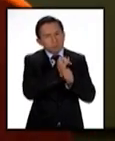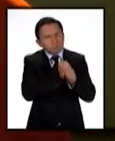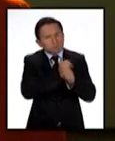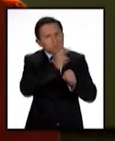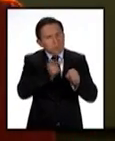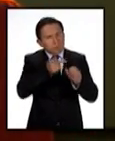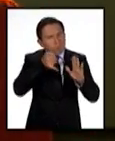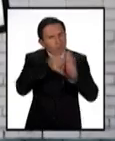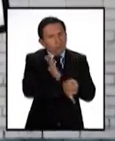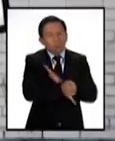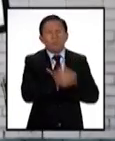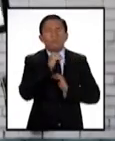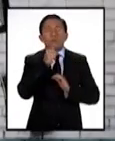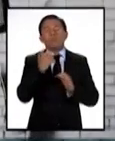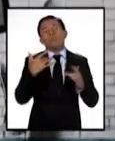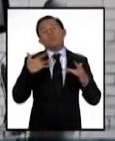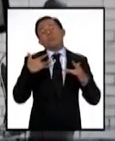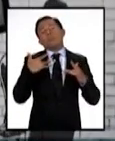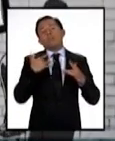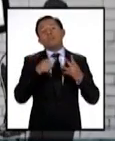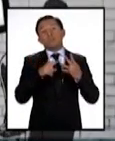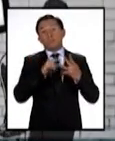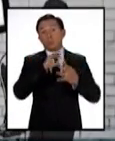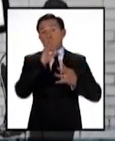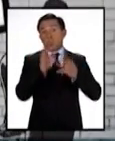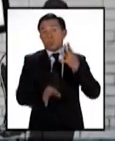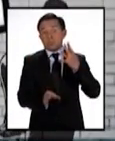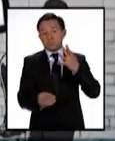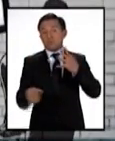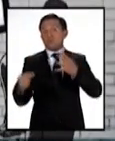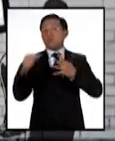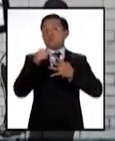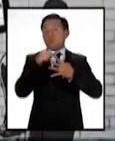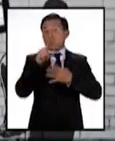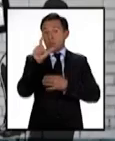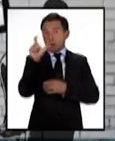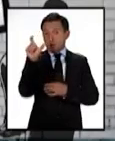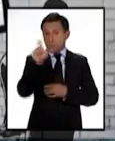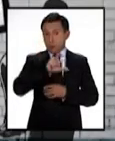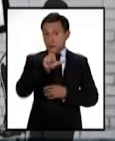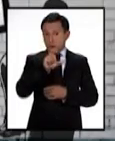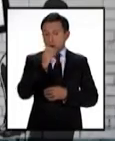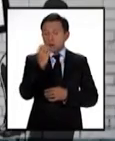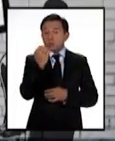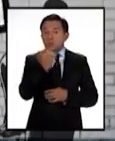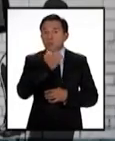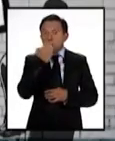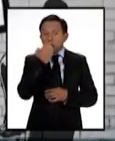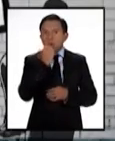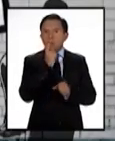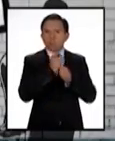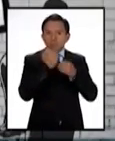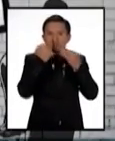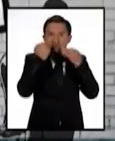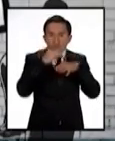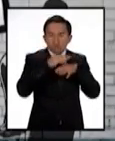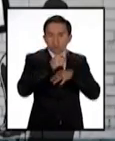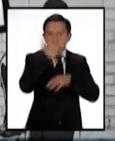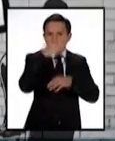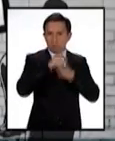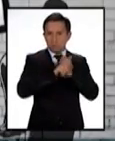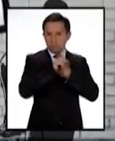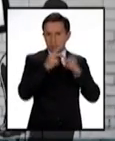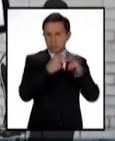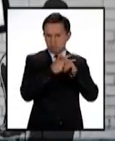entonces tenemos ya el último nivel de impunidad, que es cuando la escuela está consciente de todo lo que pasó. Pero